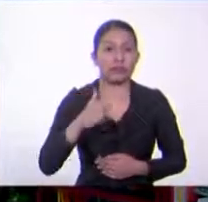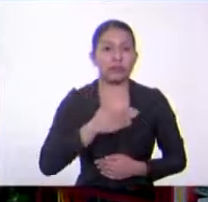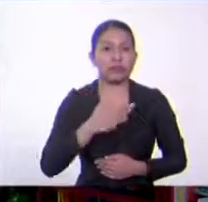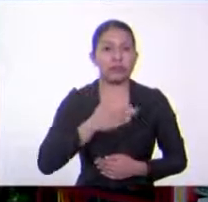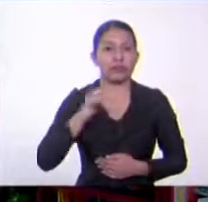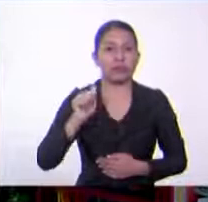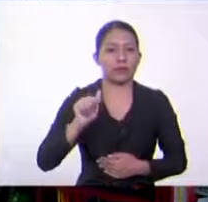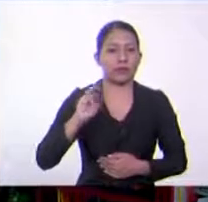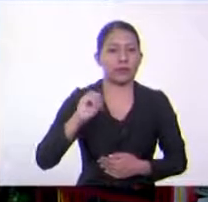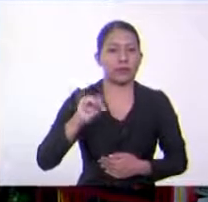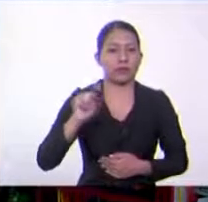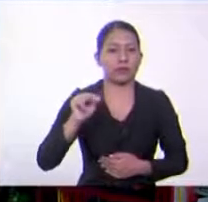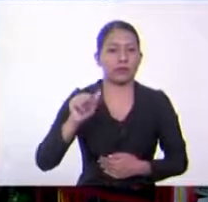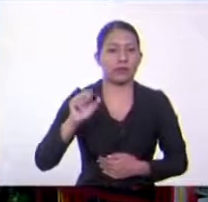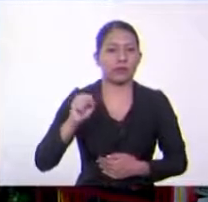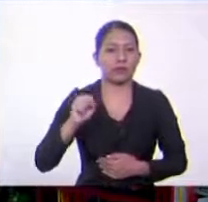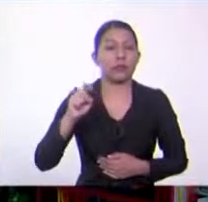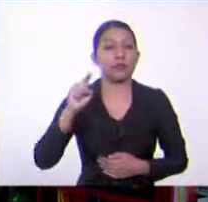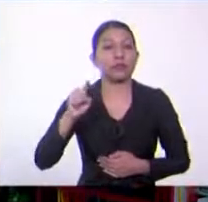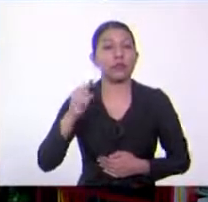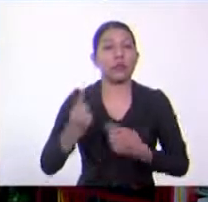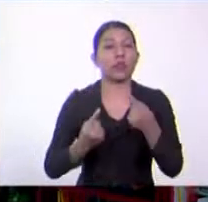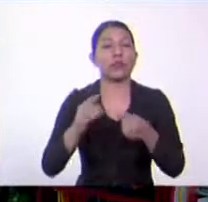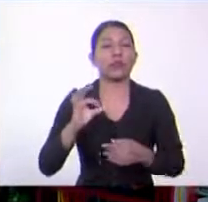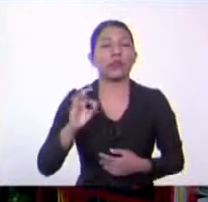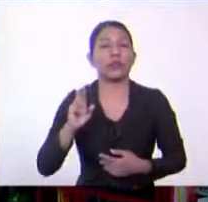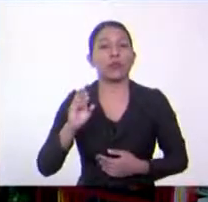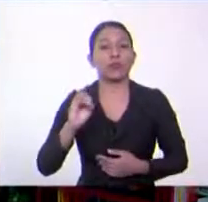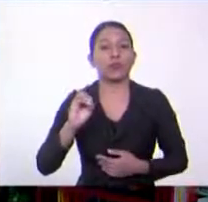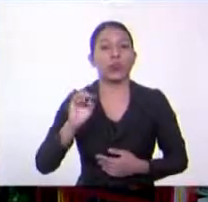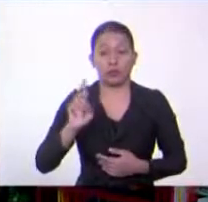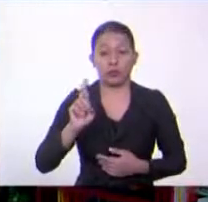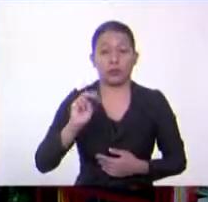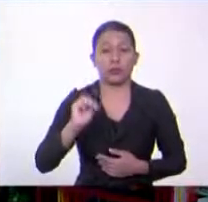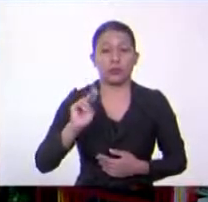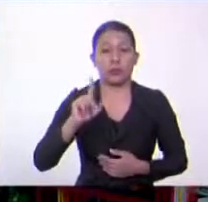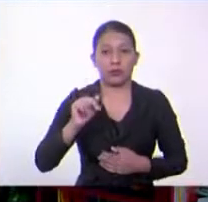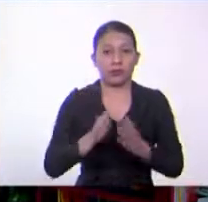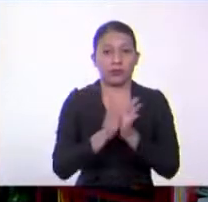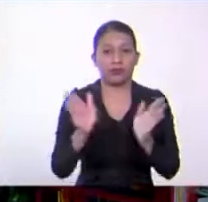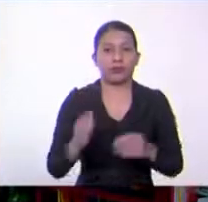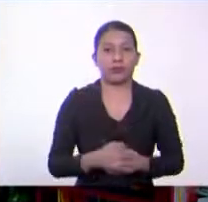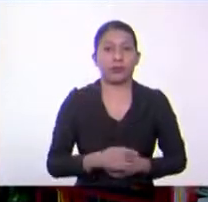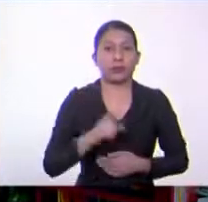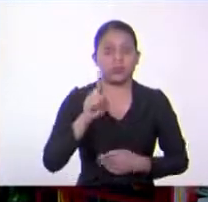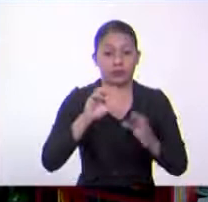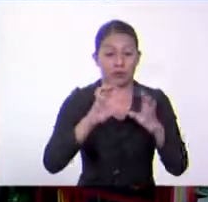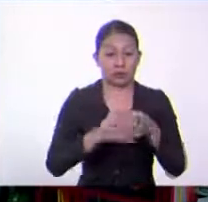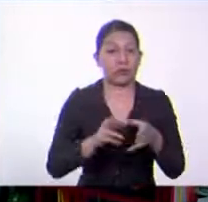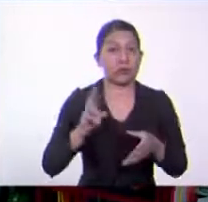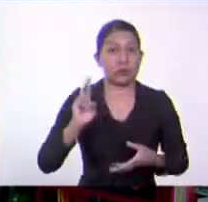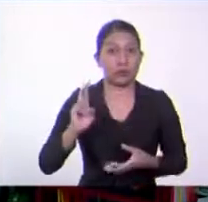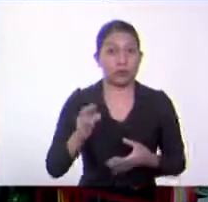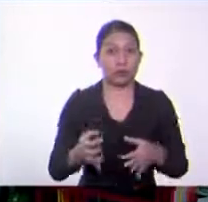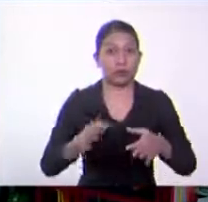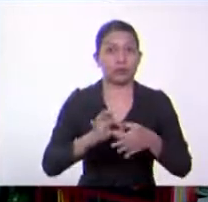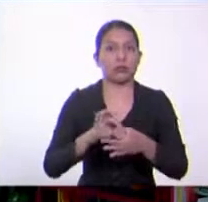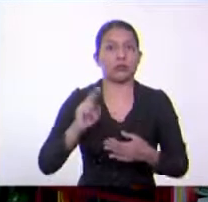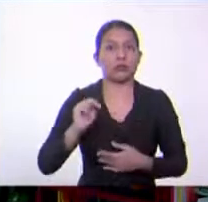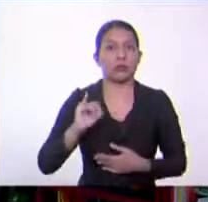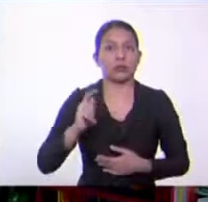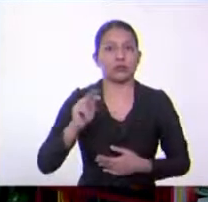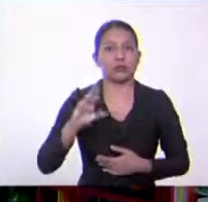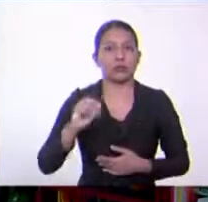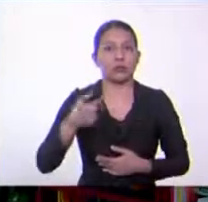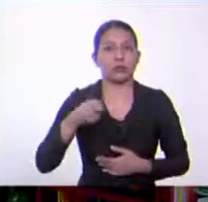aminas, en la cual su fórmula general es un grupo R unido al nitrógeno.